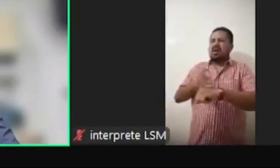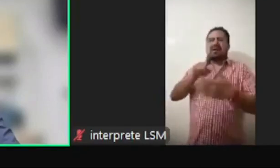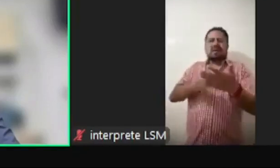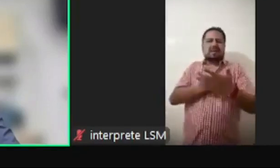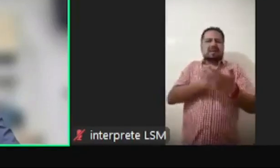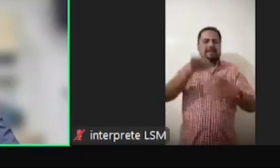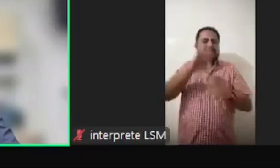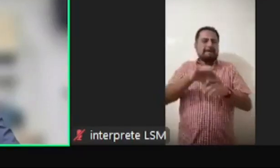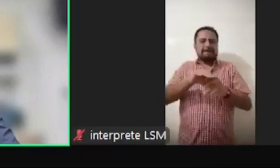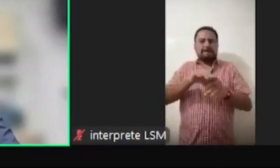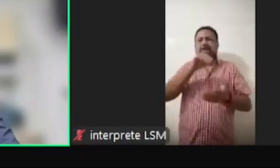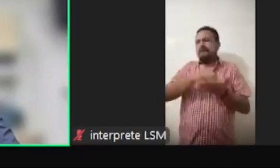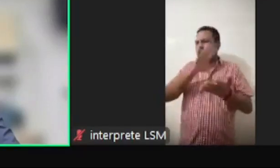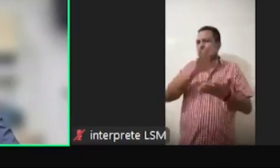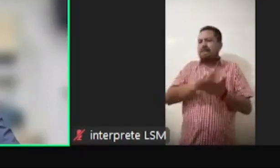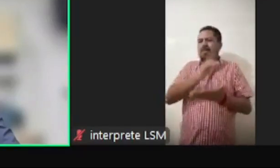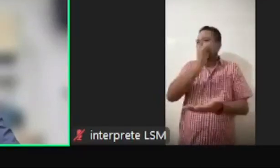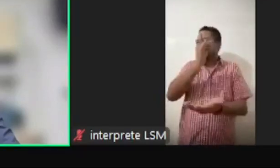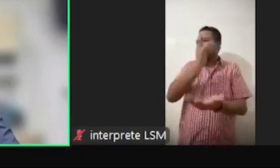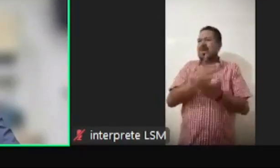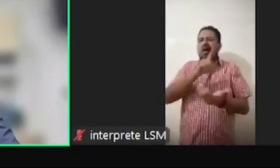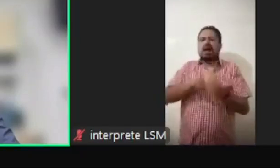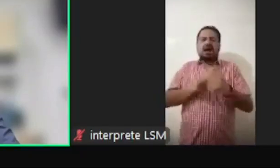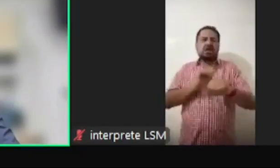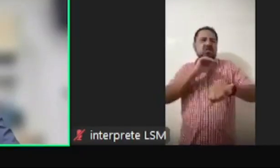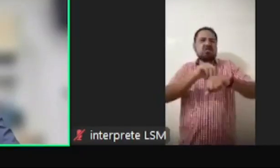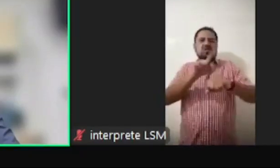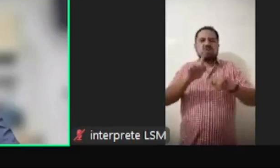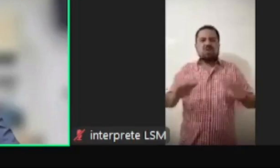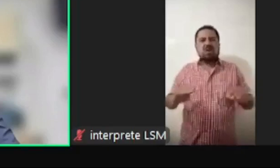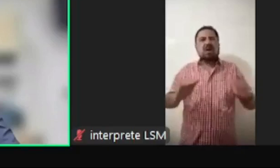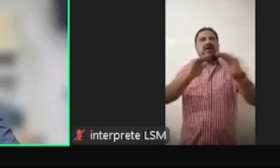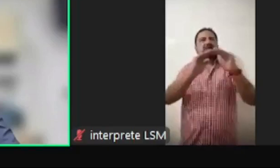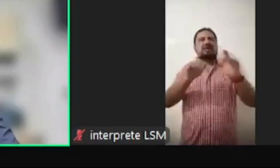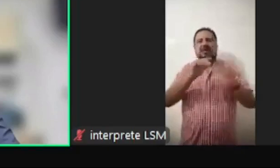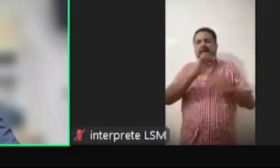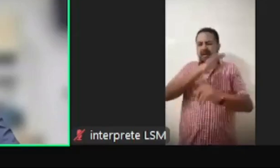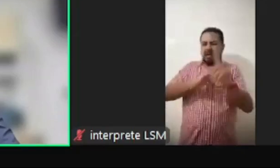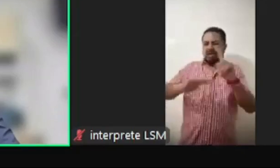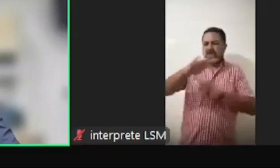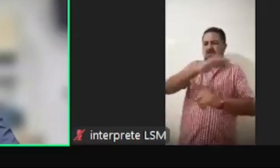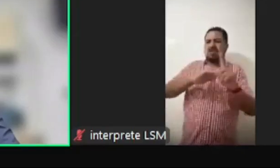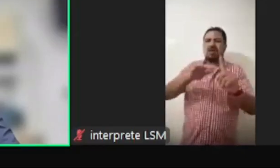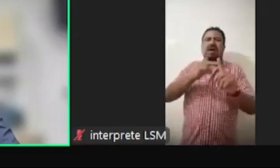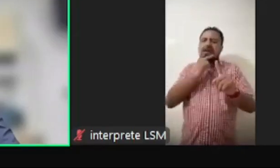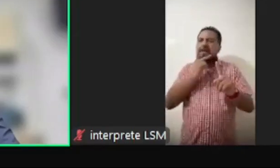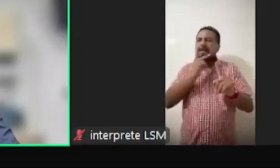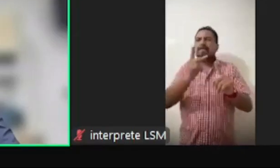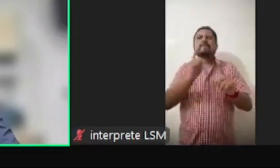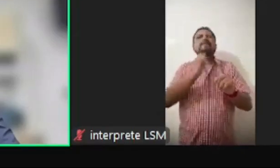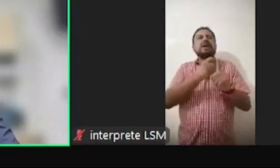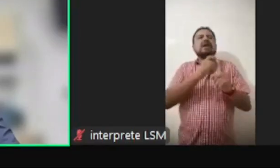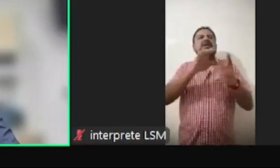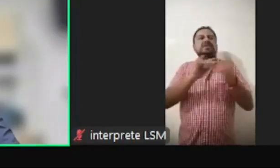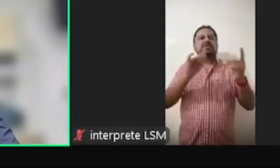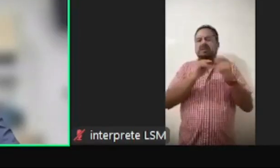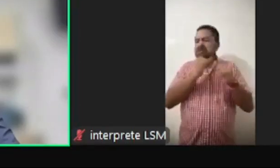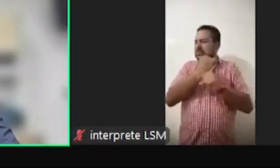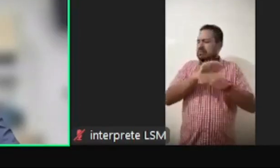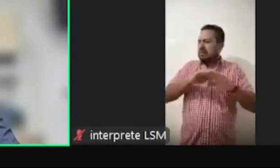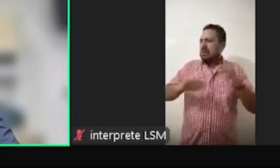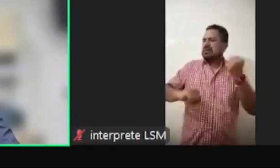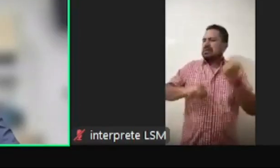al constreñirse únicamente a un diseño de un castillo y alrededor su contorno las palabras que, no obstante, el análisis reforzado de